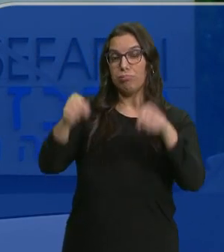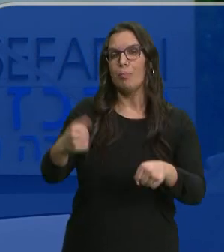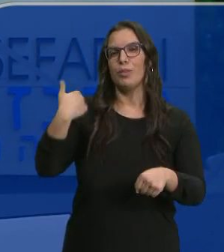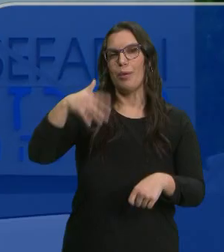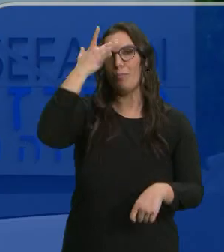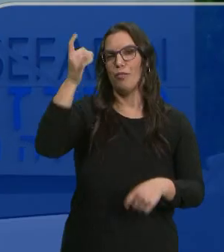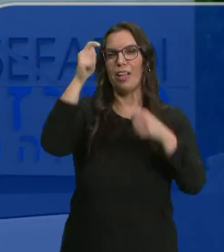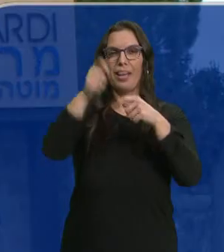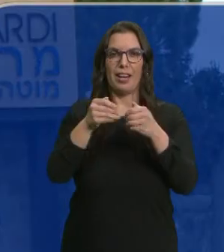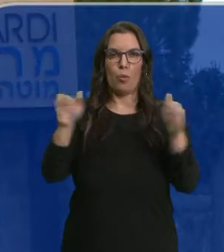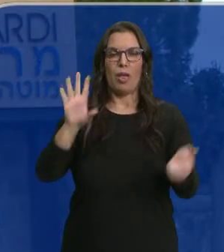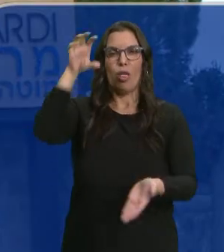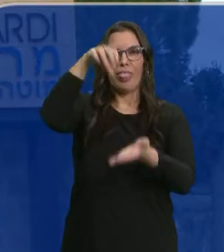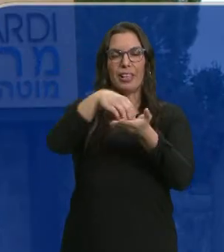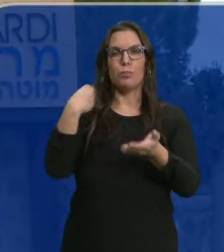sefardí.